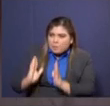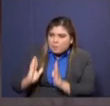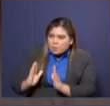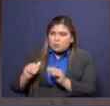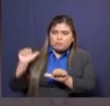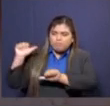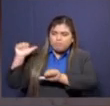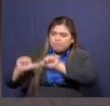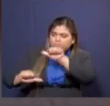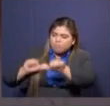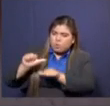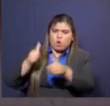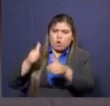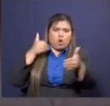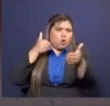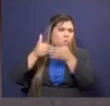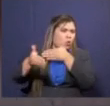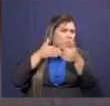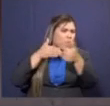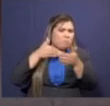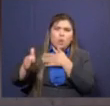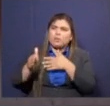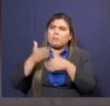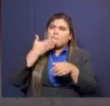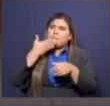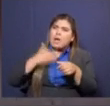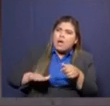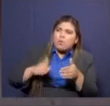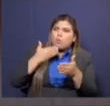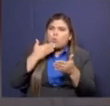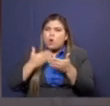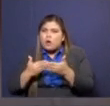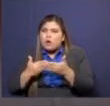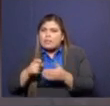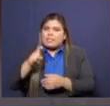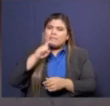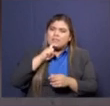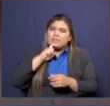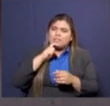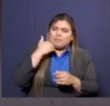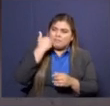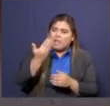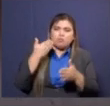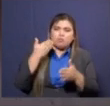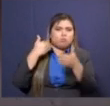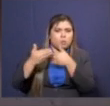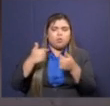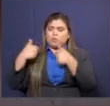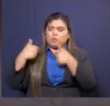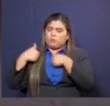necesario para sacar adelante a Panamá.